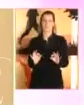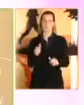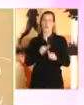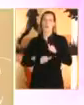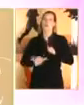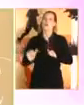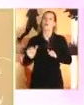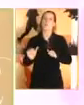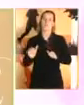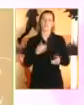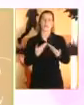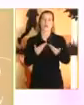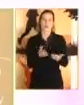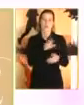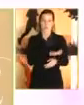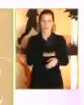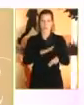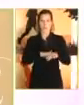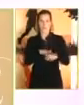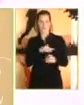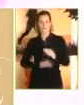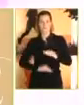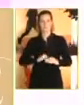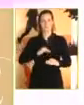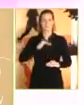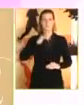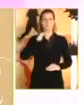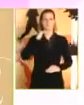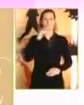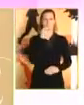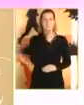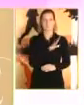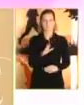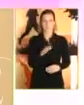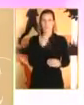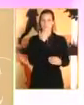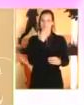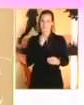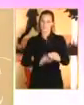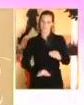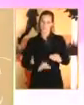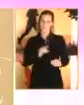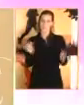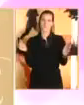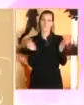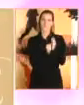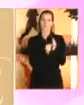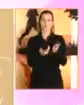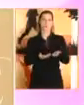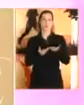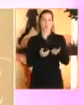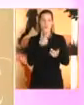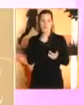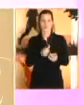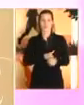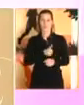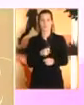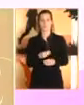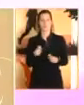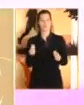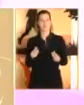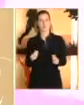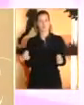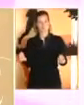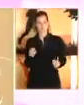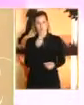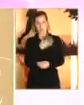las mejores condiciones posibles. Y eso, evidentemente, cuanto antes se haga, antes se empieza a trabajar con el niño. ¿Y cómo es trabajar con niños tan pequeños? Pues